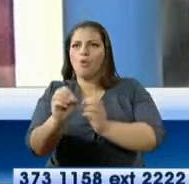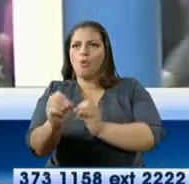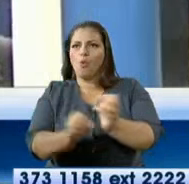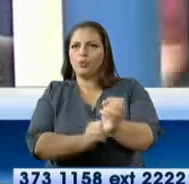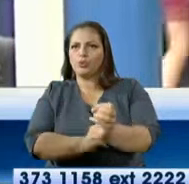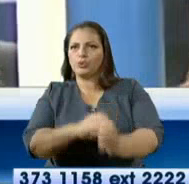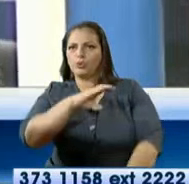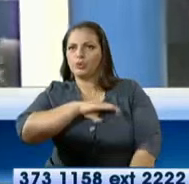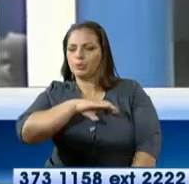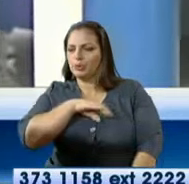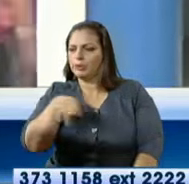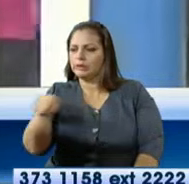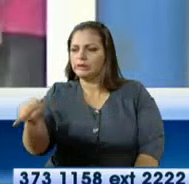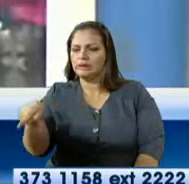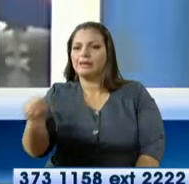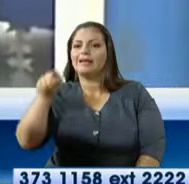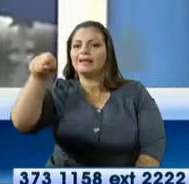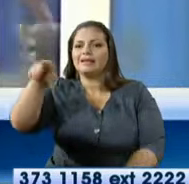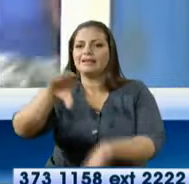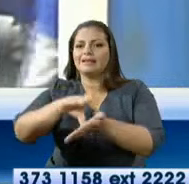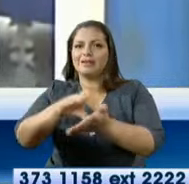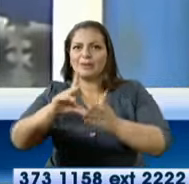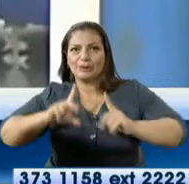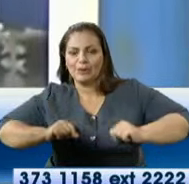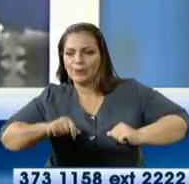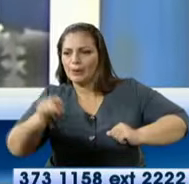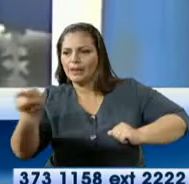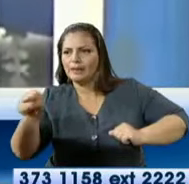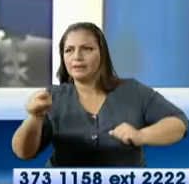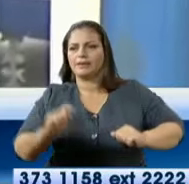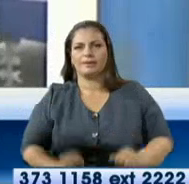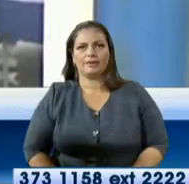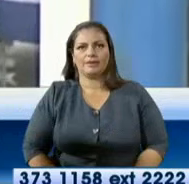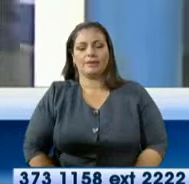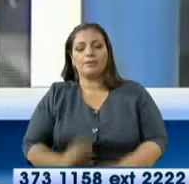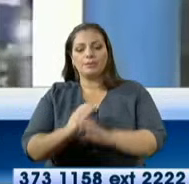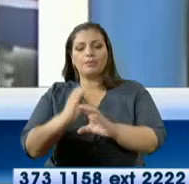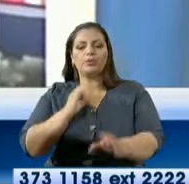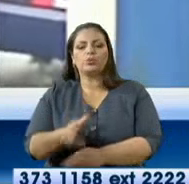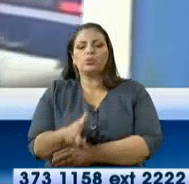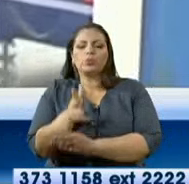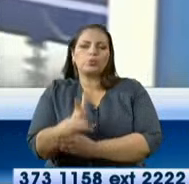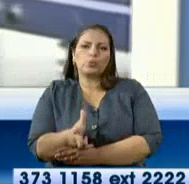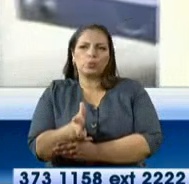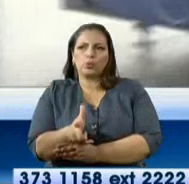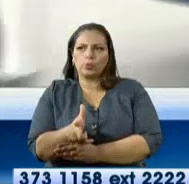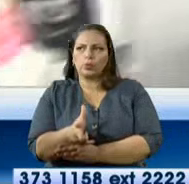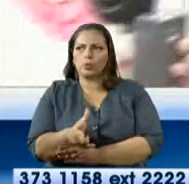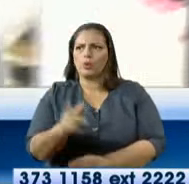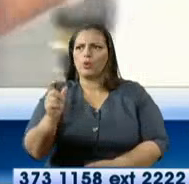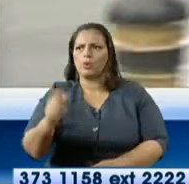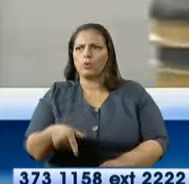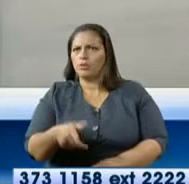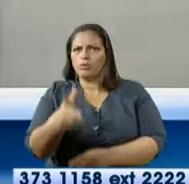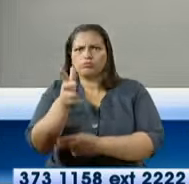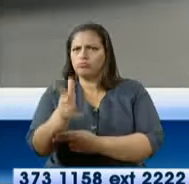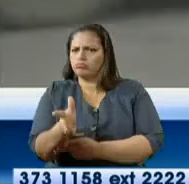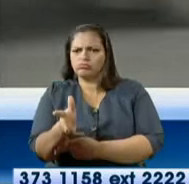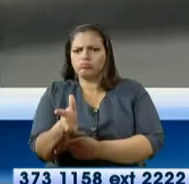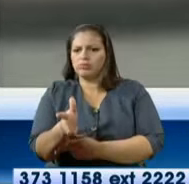bus estacionó ahí y la gente tiene que correr a ese punto para subirse al bus. Pese a que el paradero, si me ayuda Fernando, el paradero